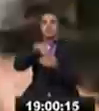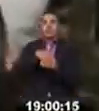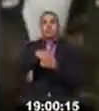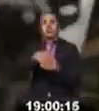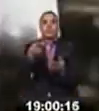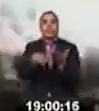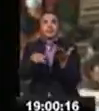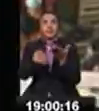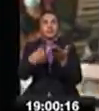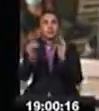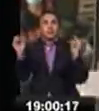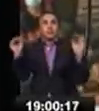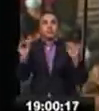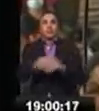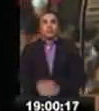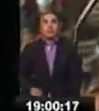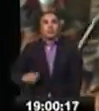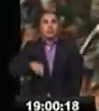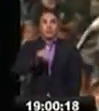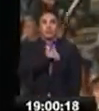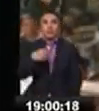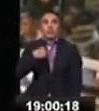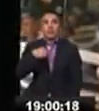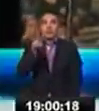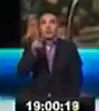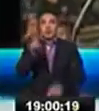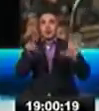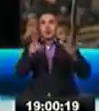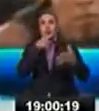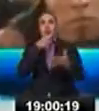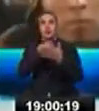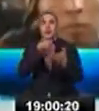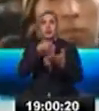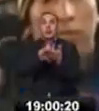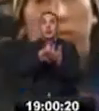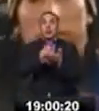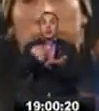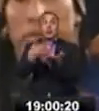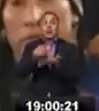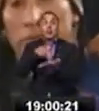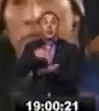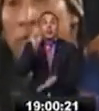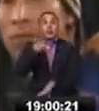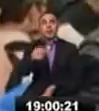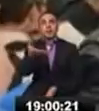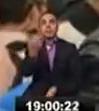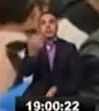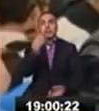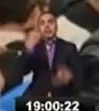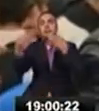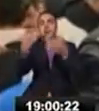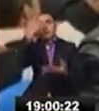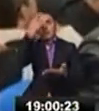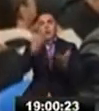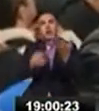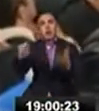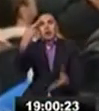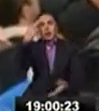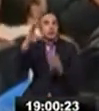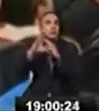donde se congregaron. Tenemos 27 periodistas. Por todos estos hechos deberán responder los dirigentes. Está citado